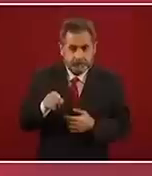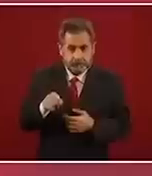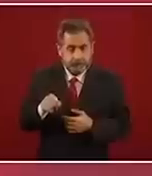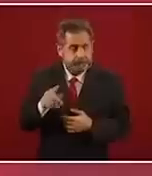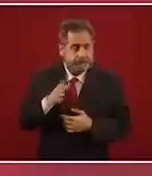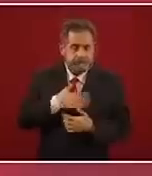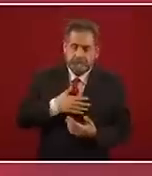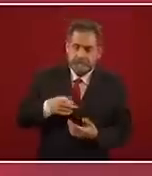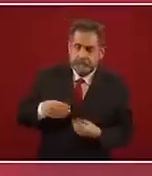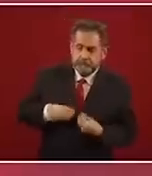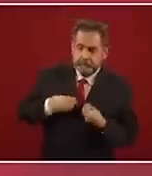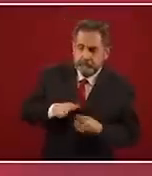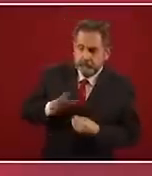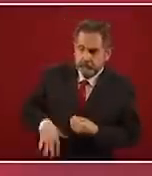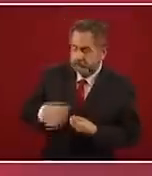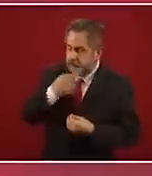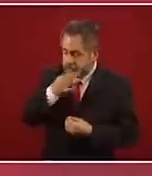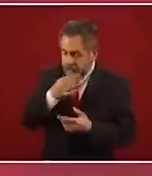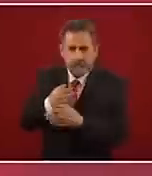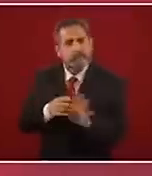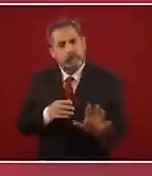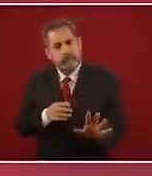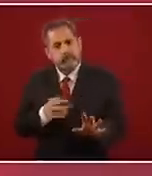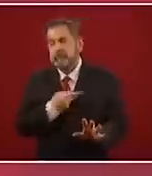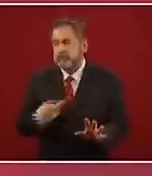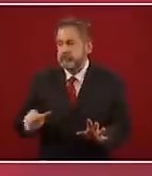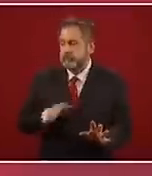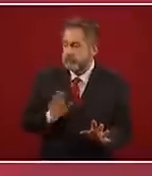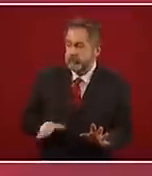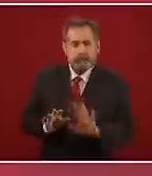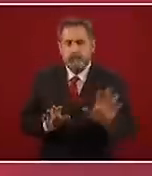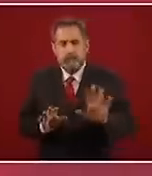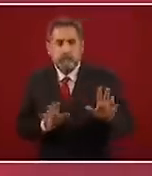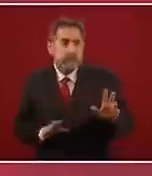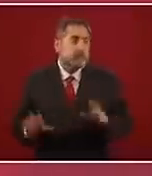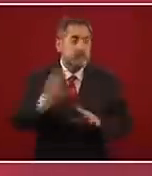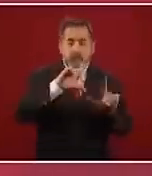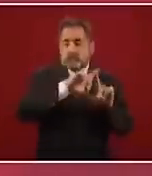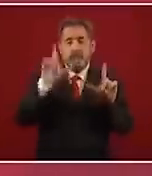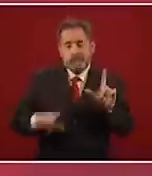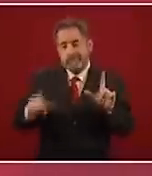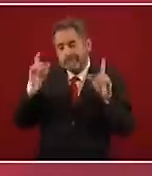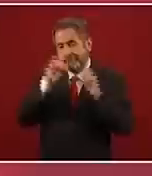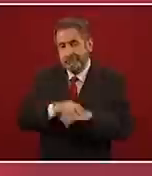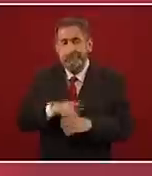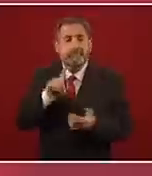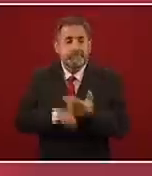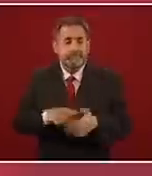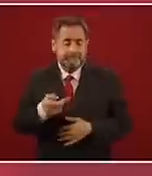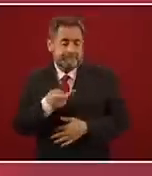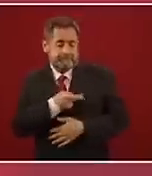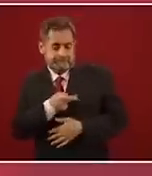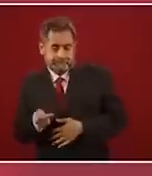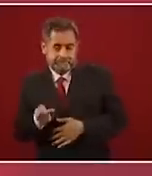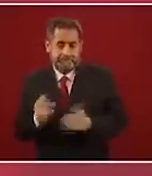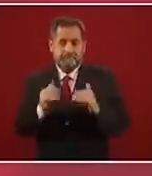de la vida de las personas que viven en pobreza, sino para el país en su conjunto. Es decir, la pobreza, la